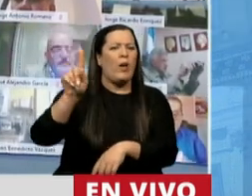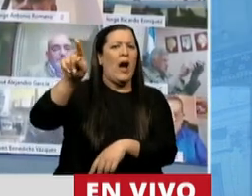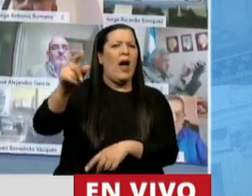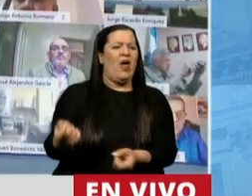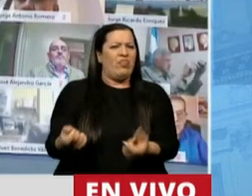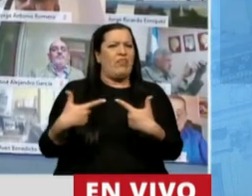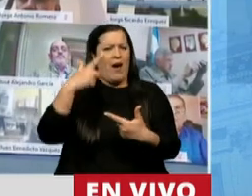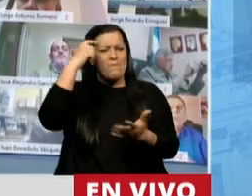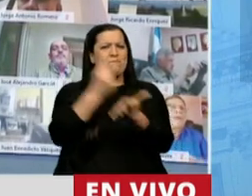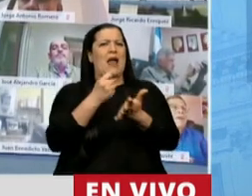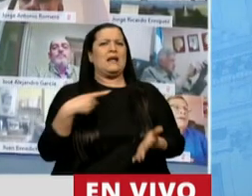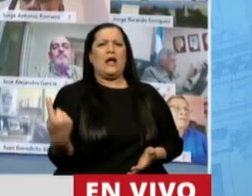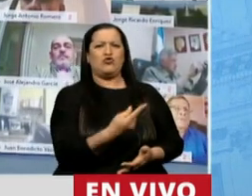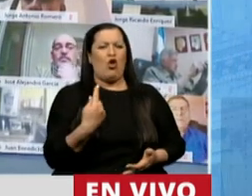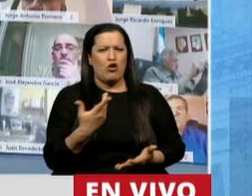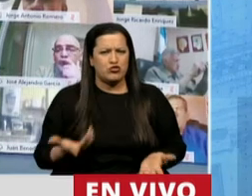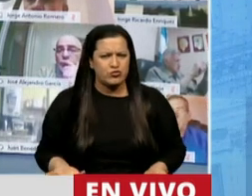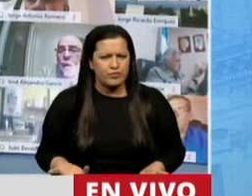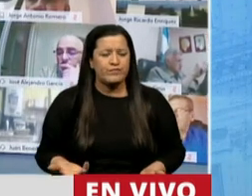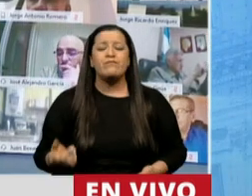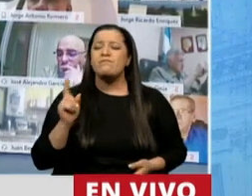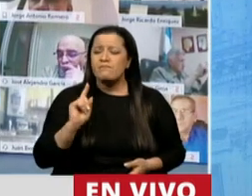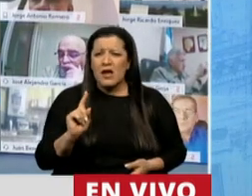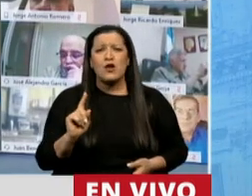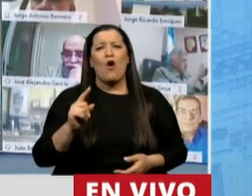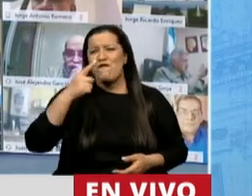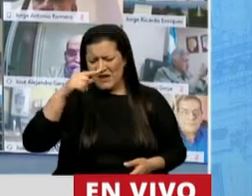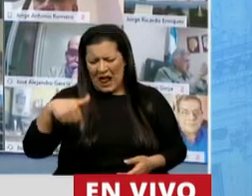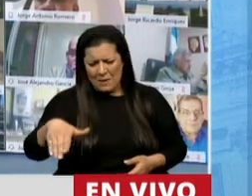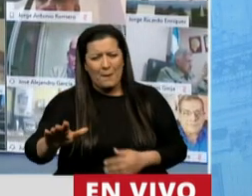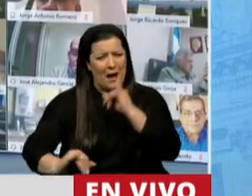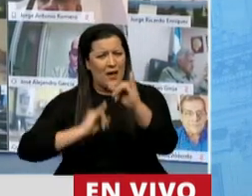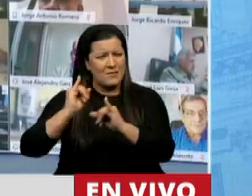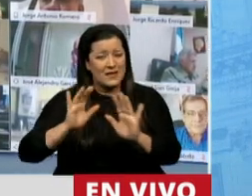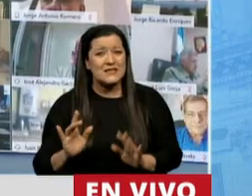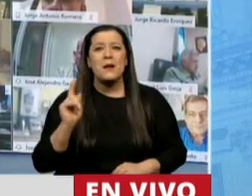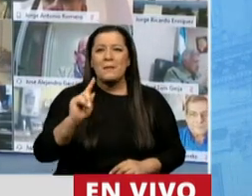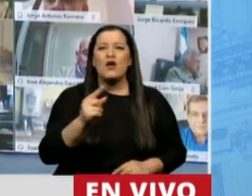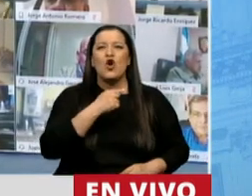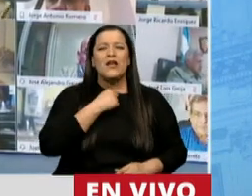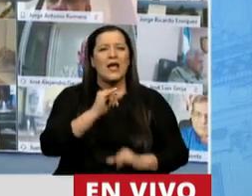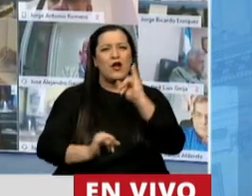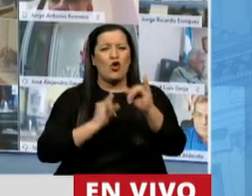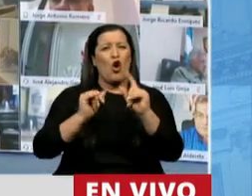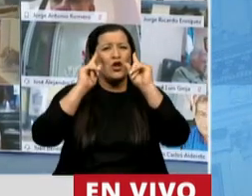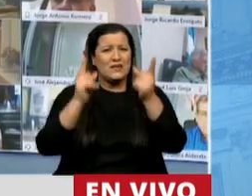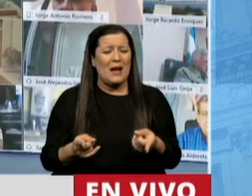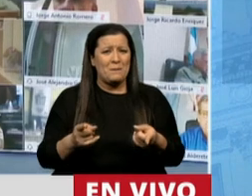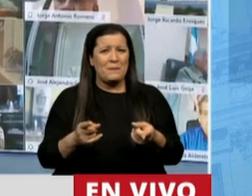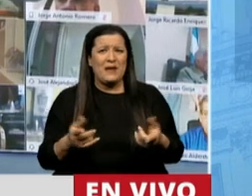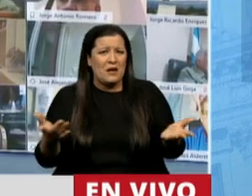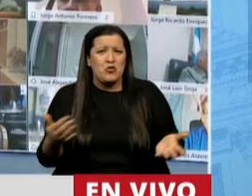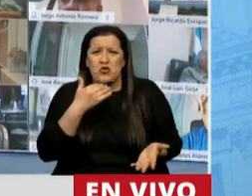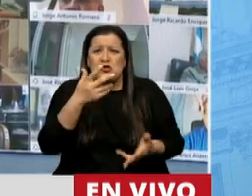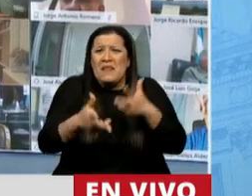todos Pero además de eso a lo que me voy a referir al final quiero referirme también al grado de irrealidad Yo no